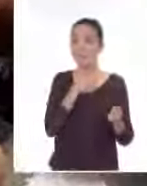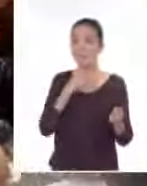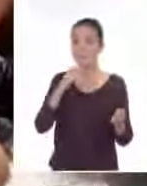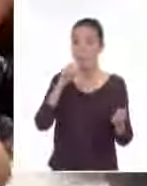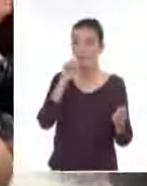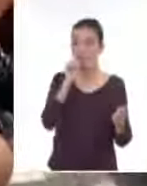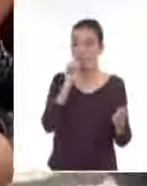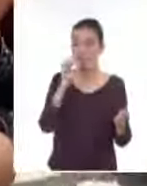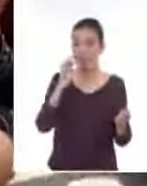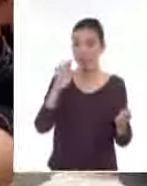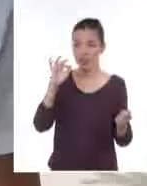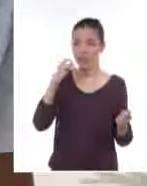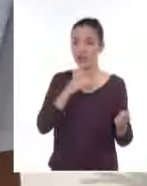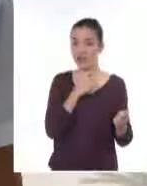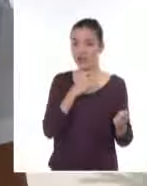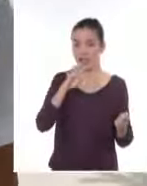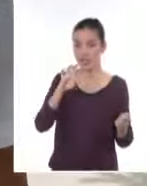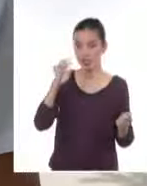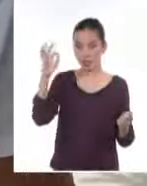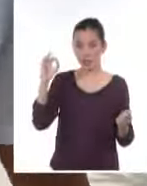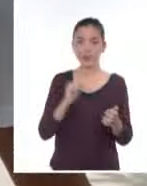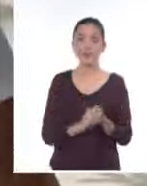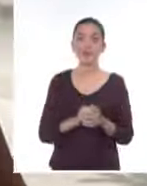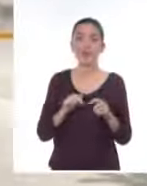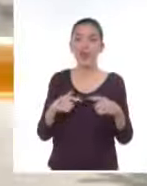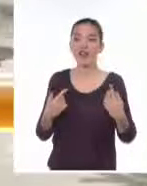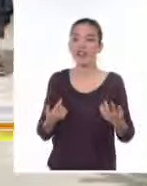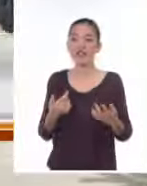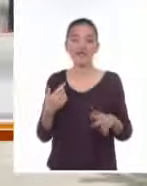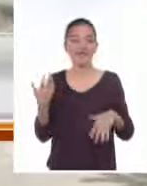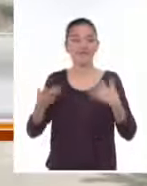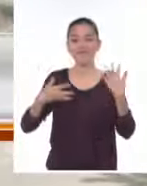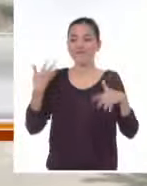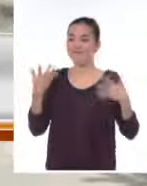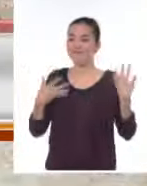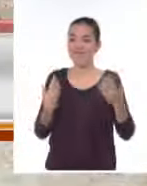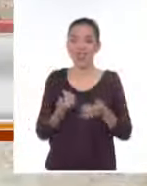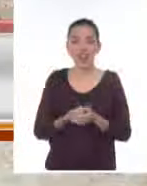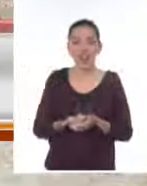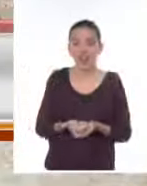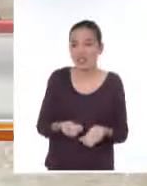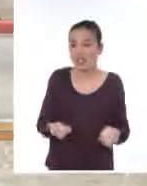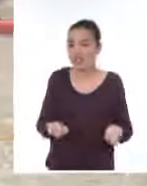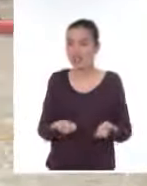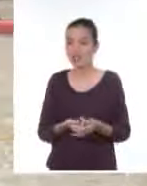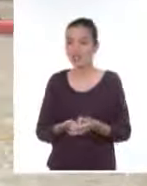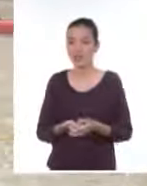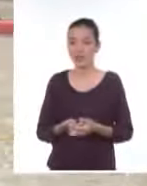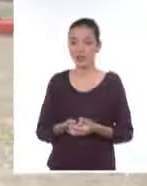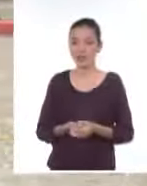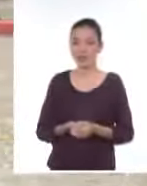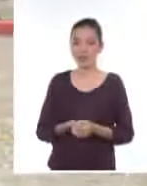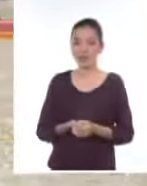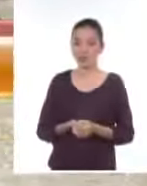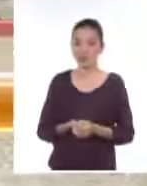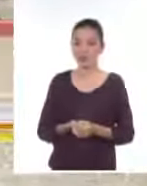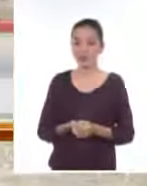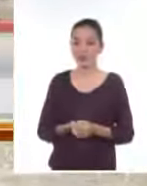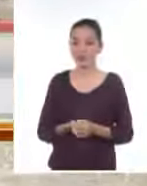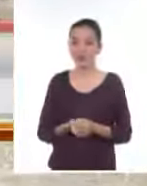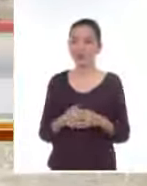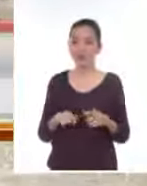Nos alegramos mucho y compartimos muchos momentos buenos que solo se repiten una sola vez. El espectáculo me pareció muy bonito,